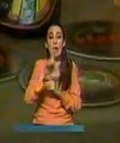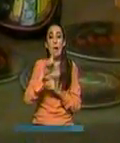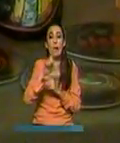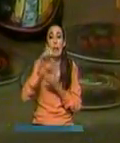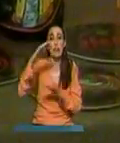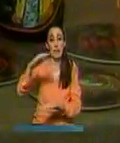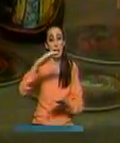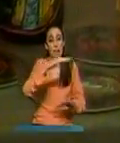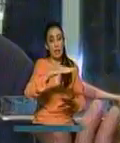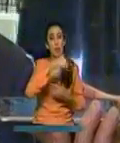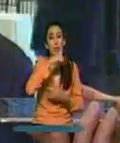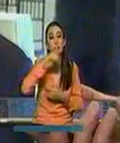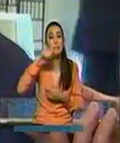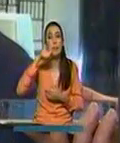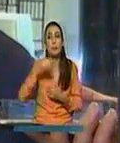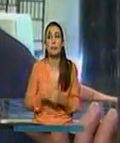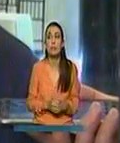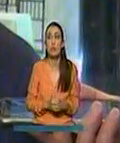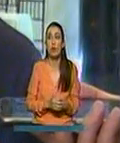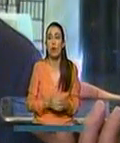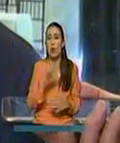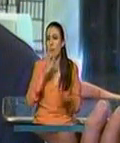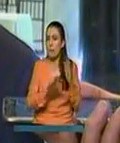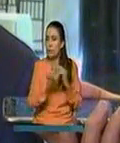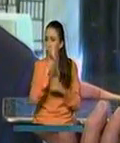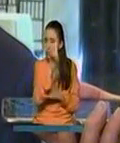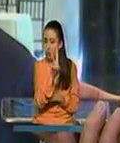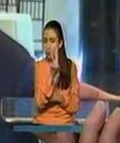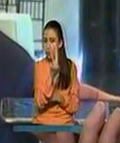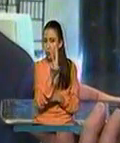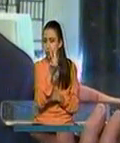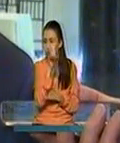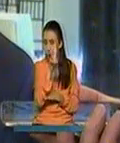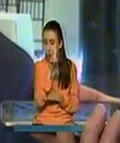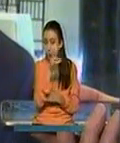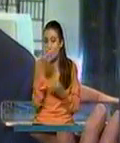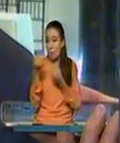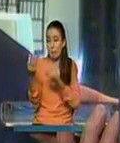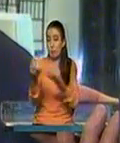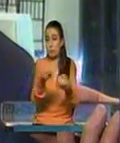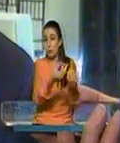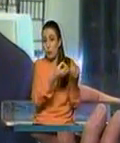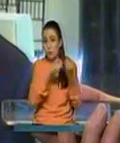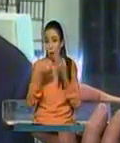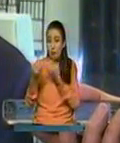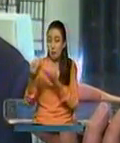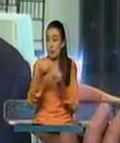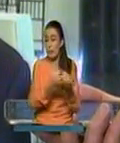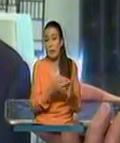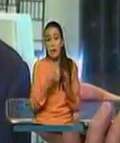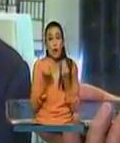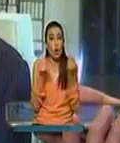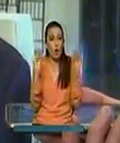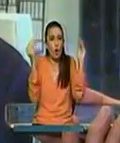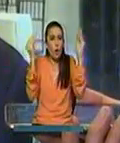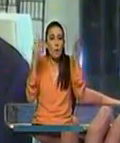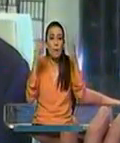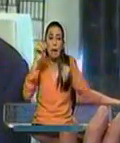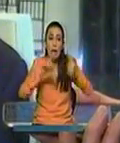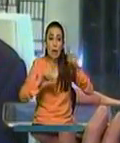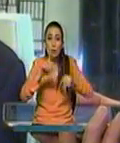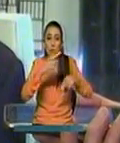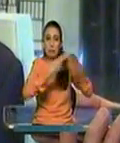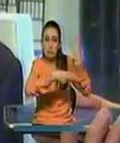cerveceros artesanales. Dos al 1.5%, yo creo que es importante, hay miles de jóvenes que en pequeños lugares y garajes trabajan